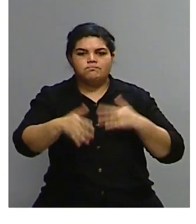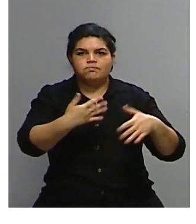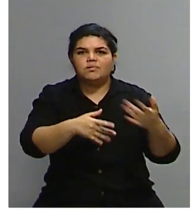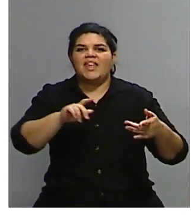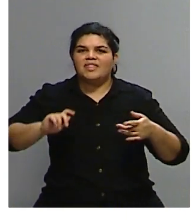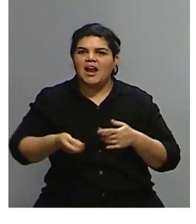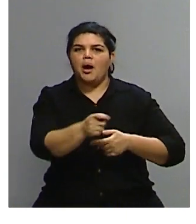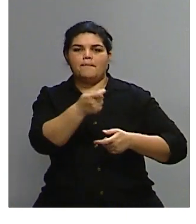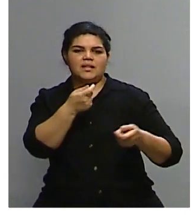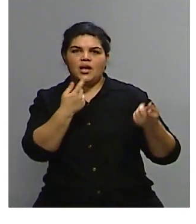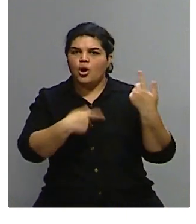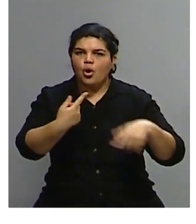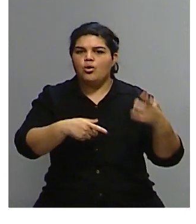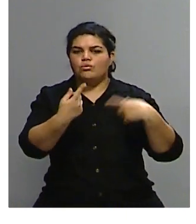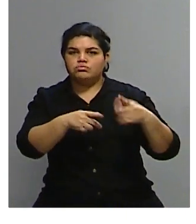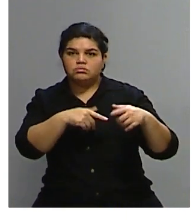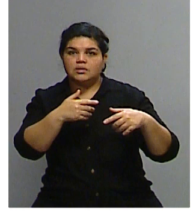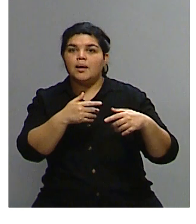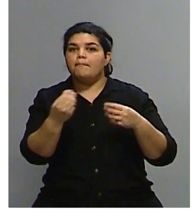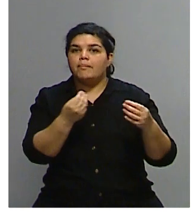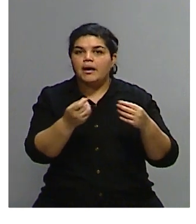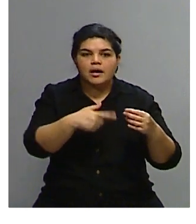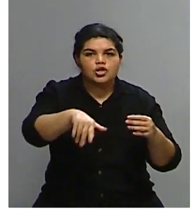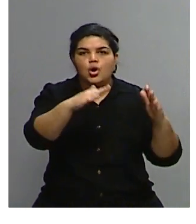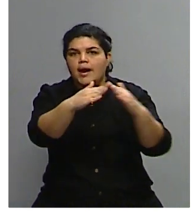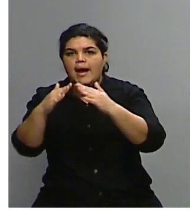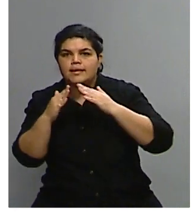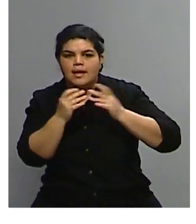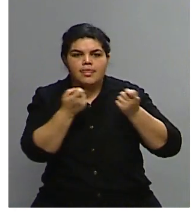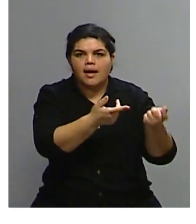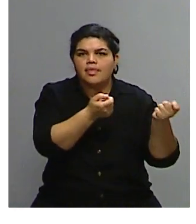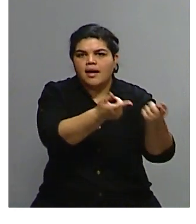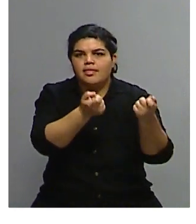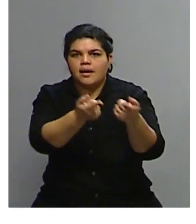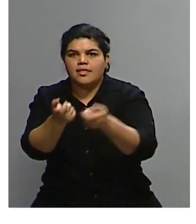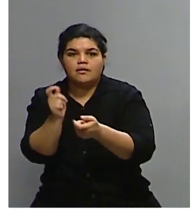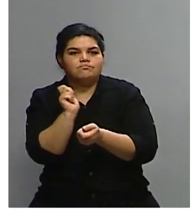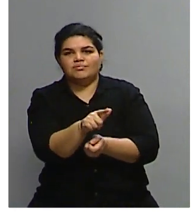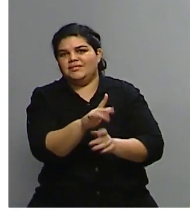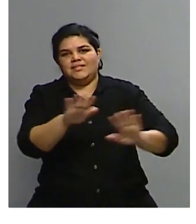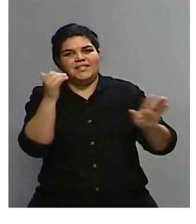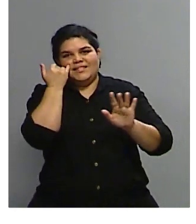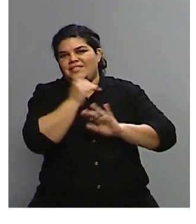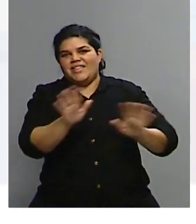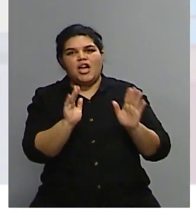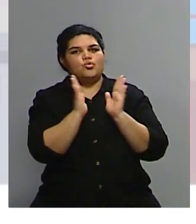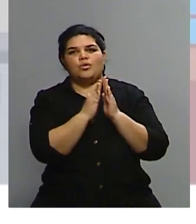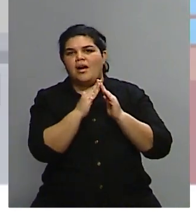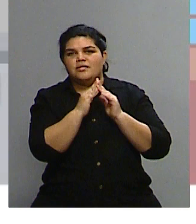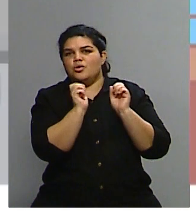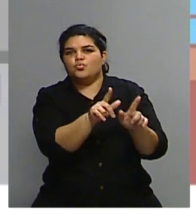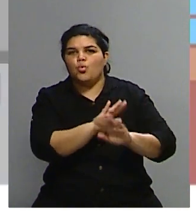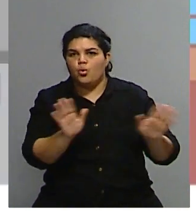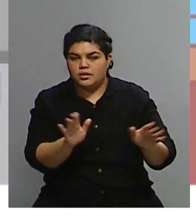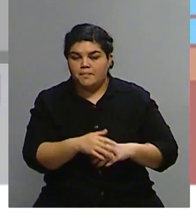también alternativas habitacionales. Bueno, en ese sentido, para ahí Estados Unidos es uno de los países que más ha avanzado. Tenemos como para mirar, digamos,